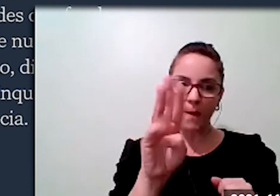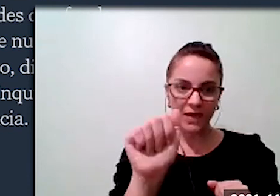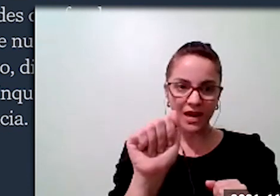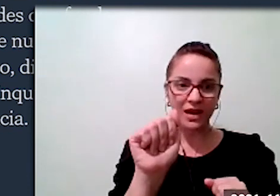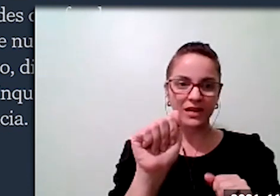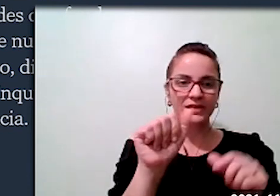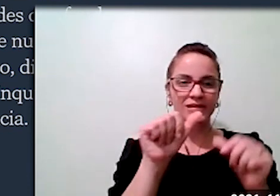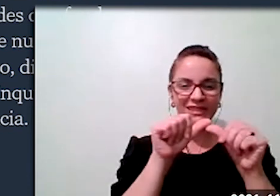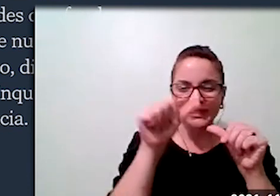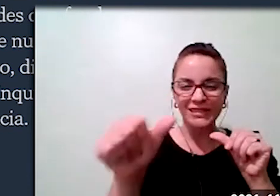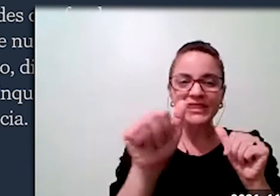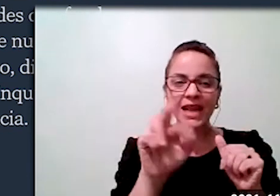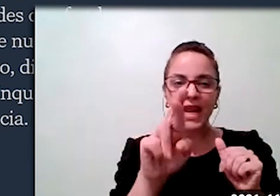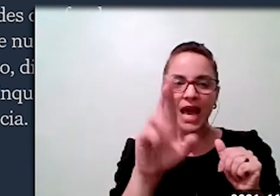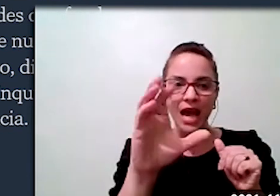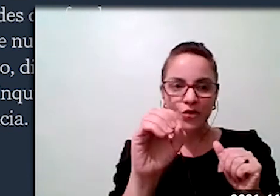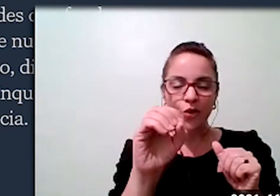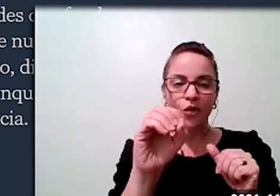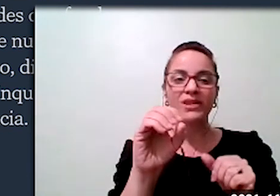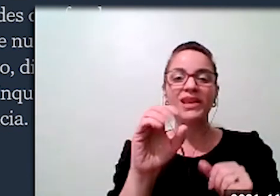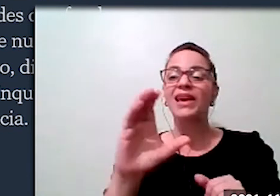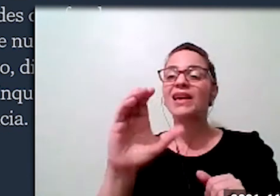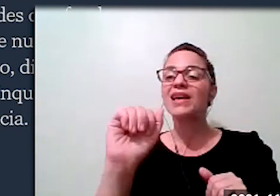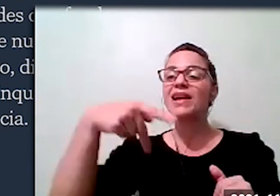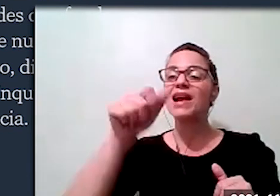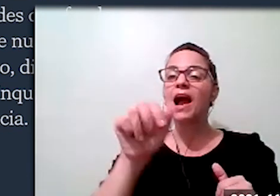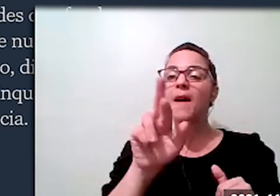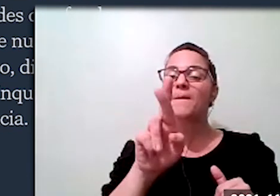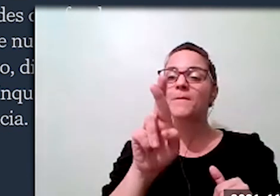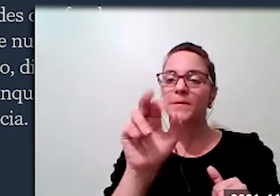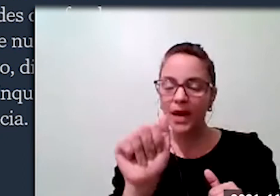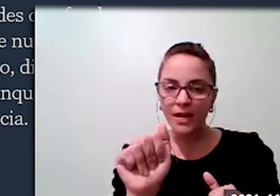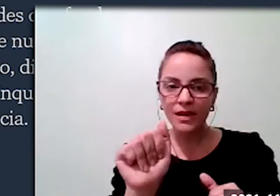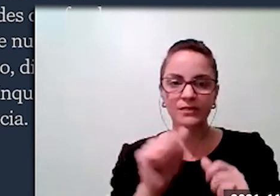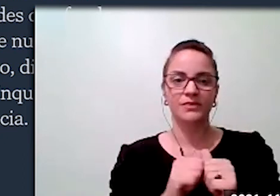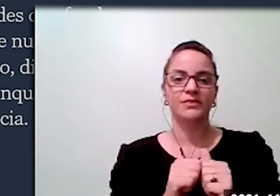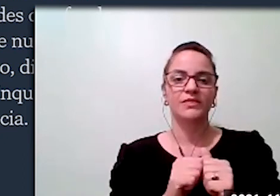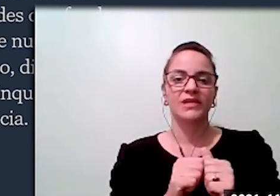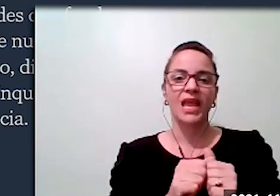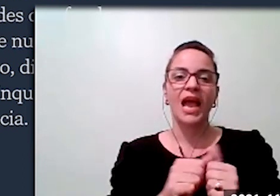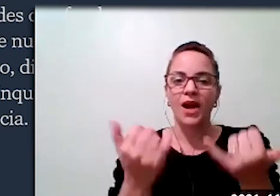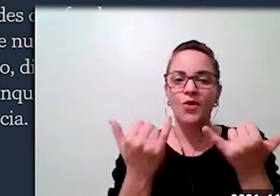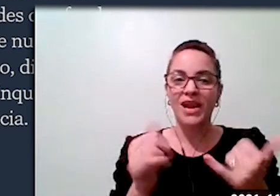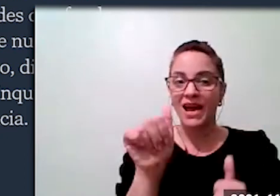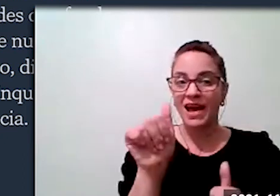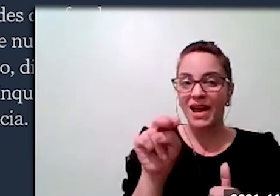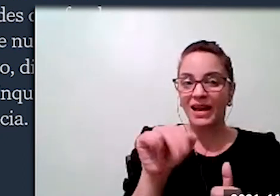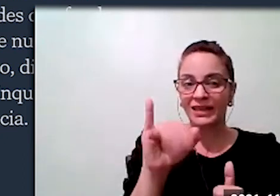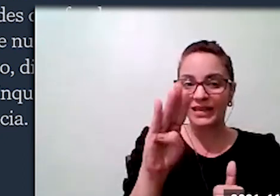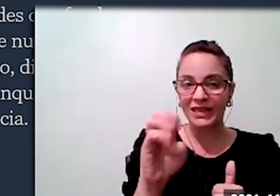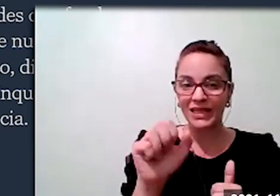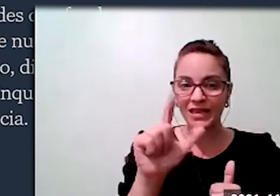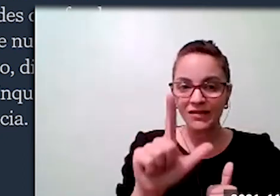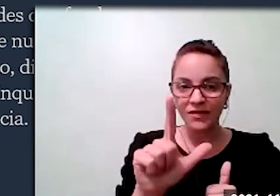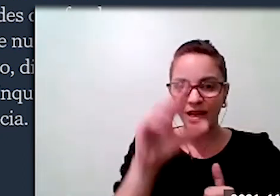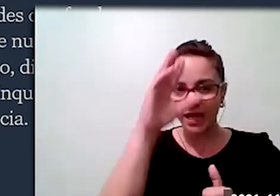Cápara, sí, con acento en la A. Aníbal Sepúlveda Rivera le sigue el rastro a Juan Ponce de